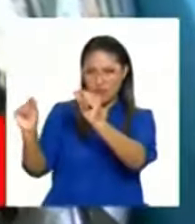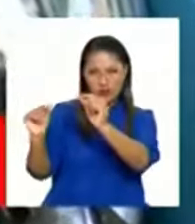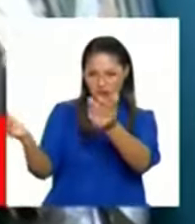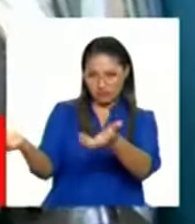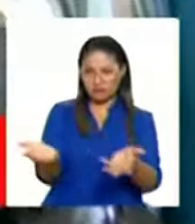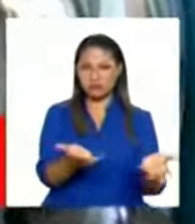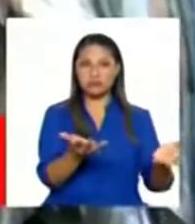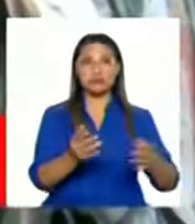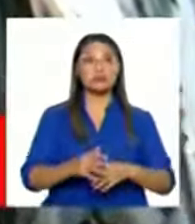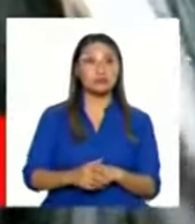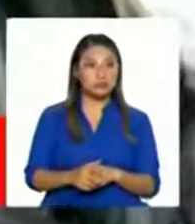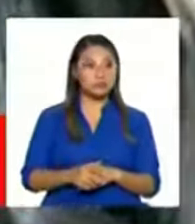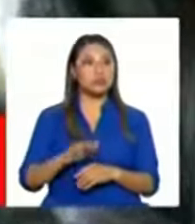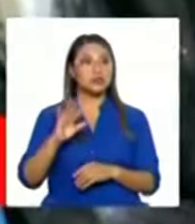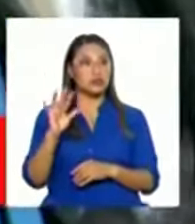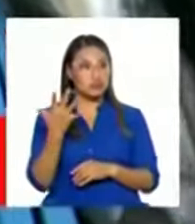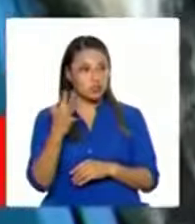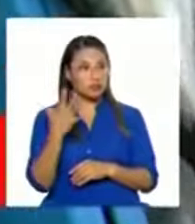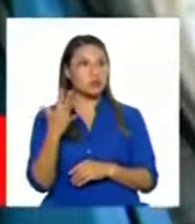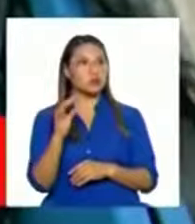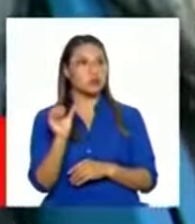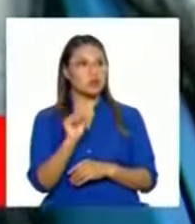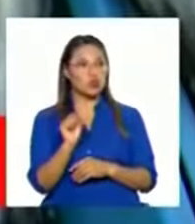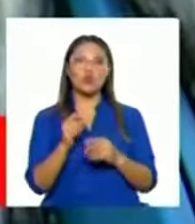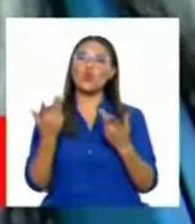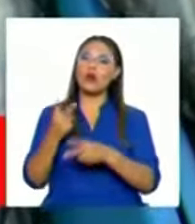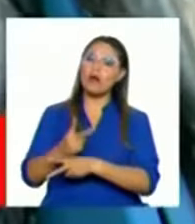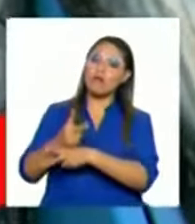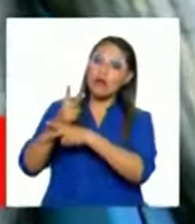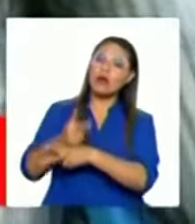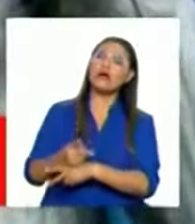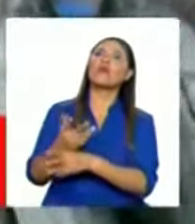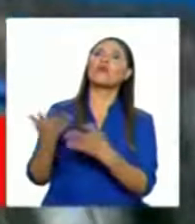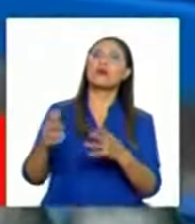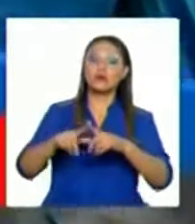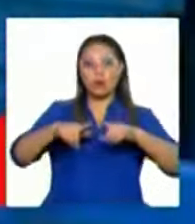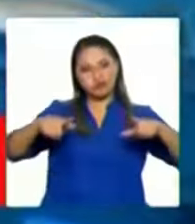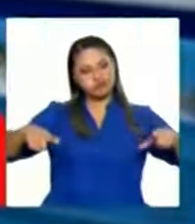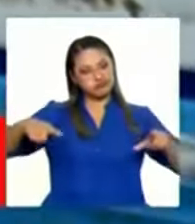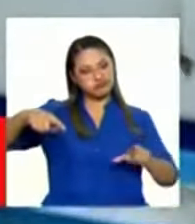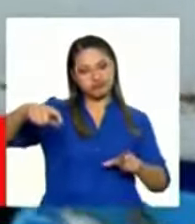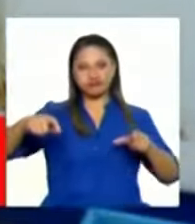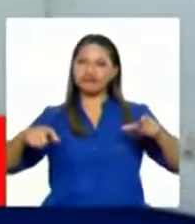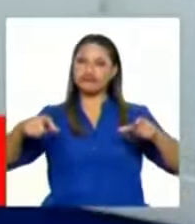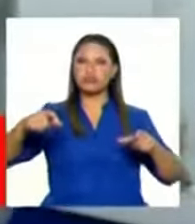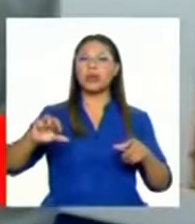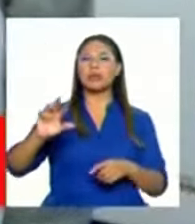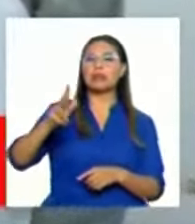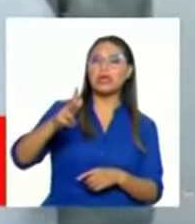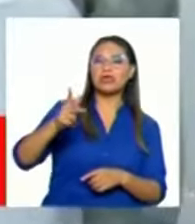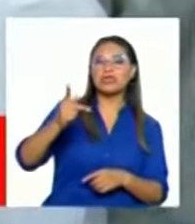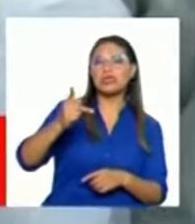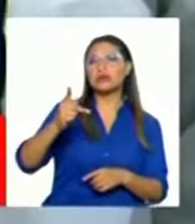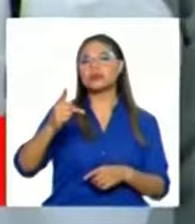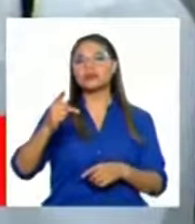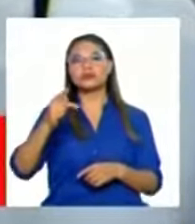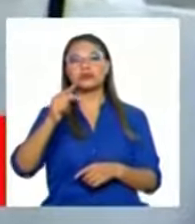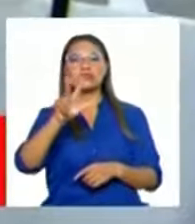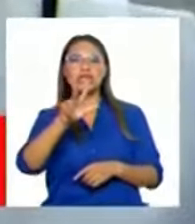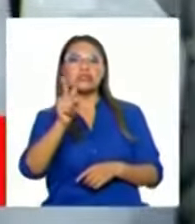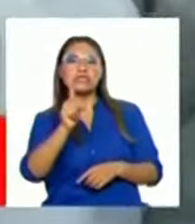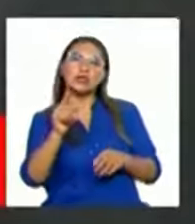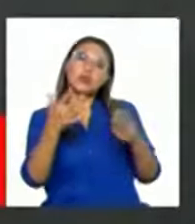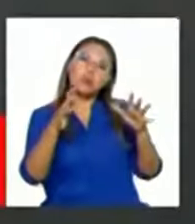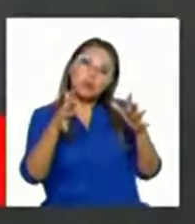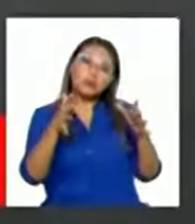5 soles. 5 soles. ¿Y cuánto está pesando, más o menos? 2 kilos y medio, tiene entre 3 kilos. Es el peso